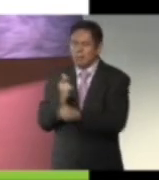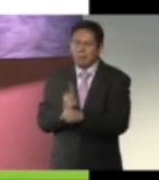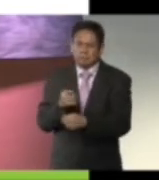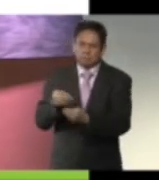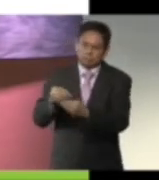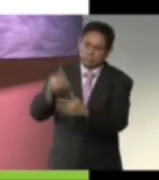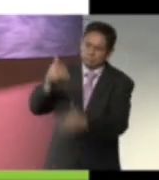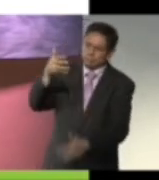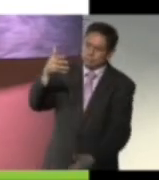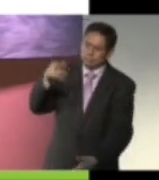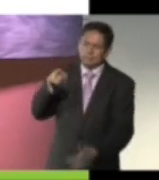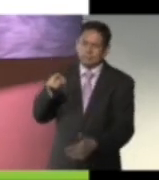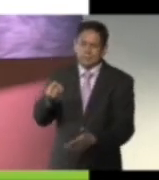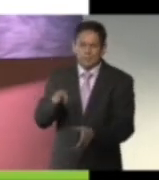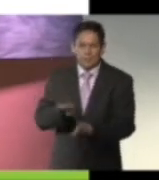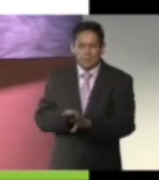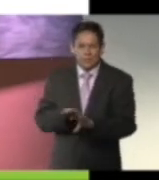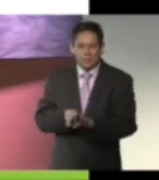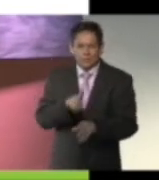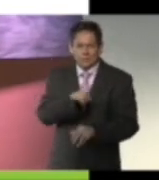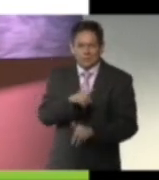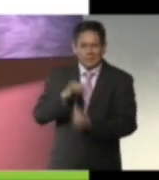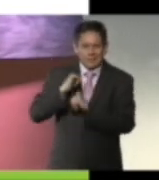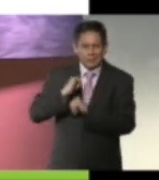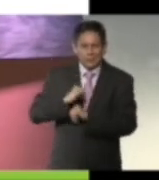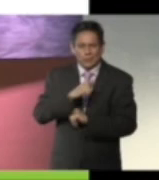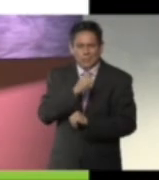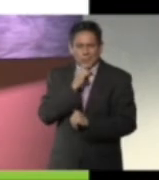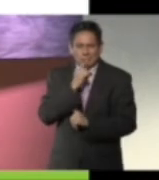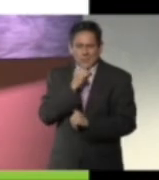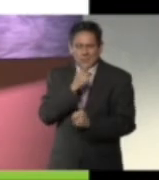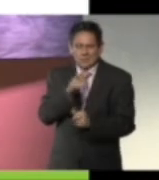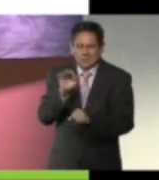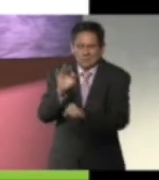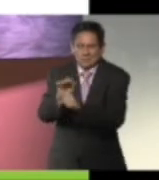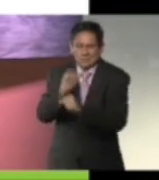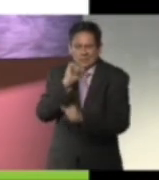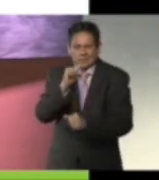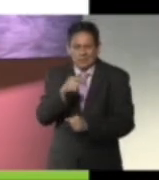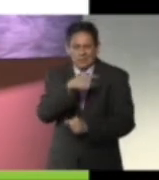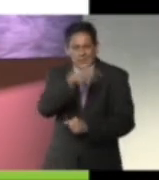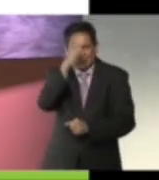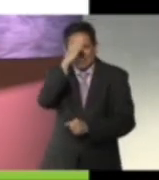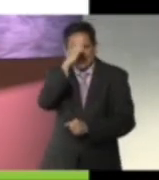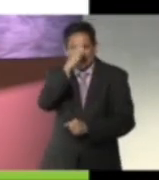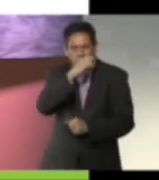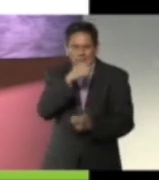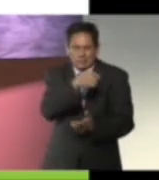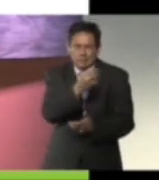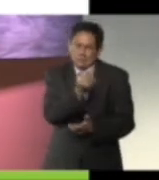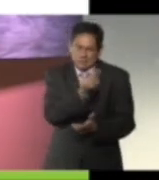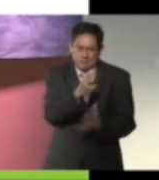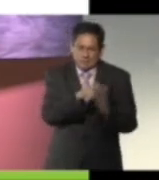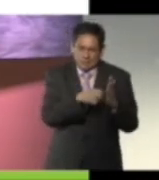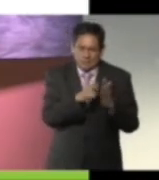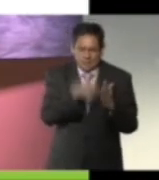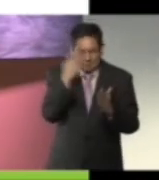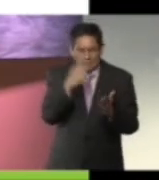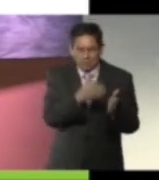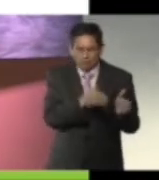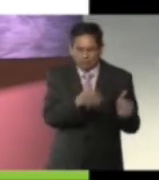las autoridades, a partir de esa exigibilidad que tenemos que hacer cotidiana, a mejorar sus procesos.